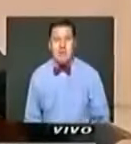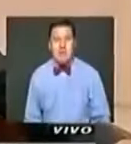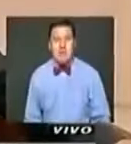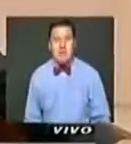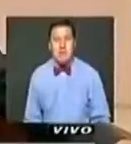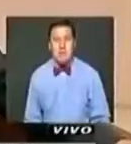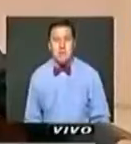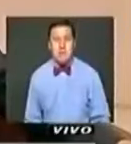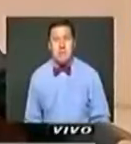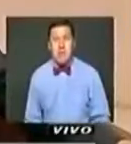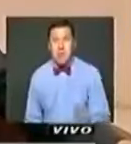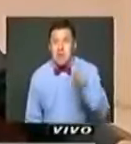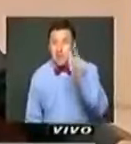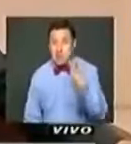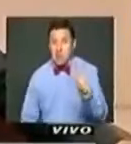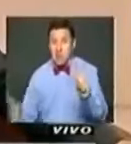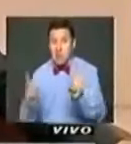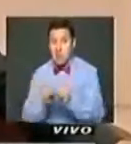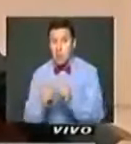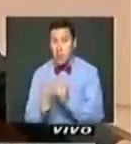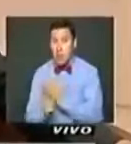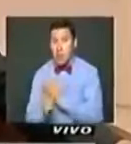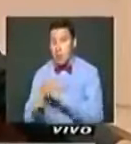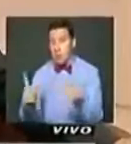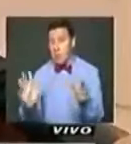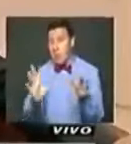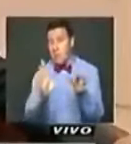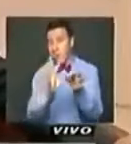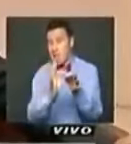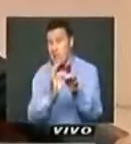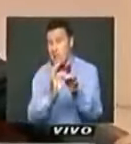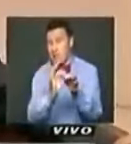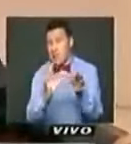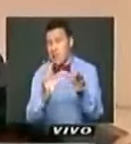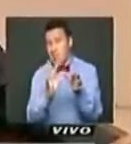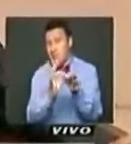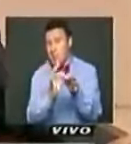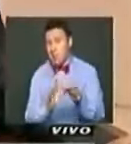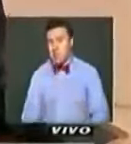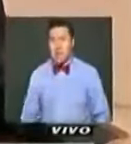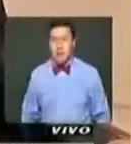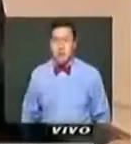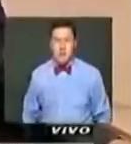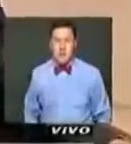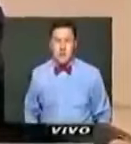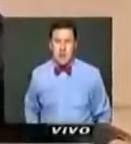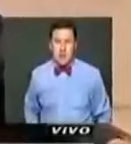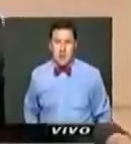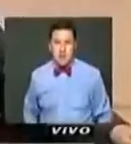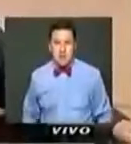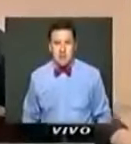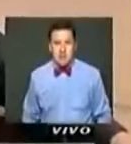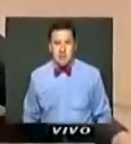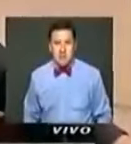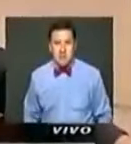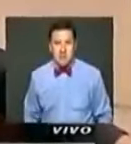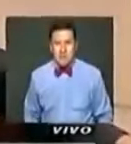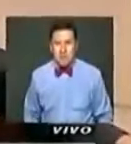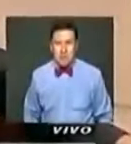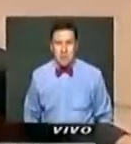Y él era una persona cercana al doctor Uribe y de alguna manera era un veedor del señor gobernador de Antioquia de la época.